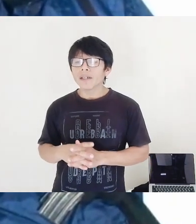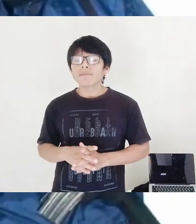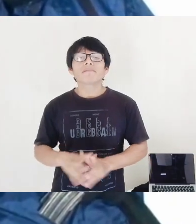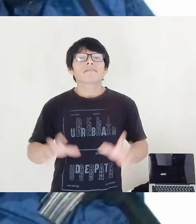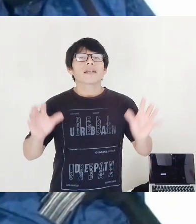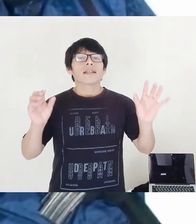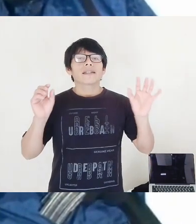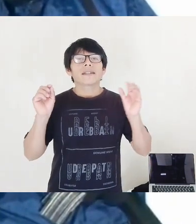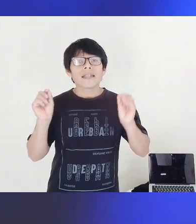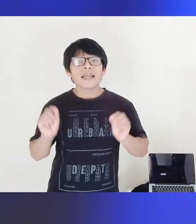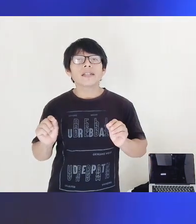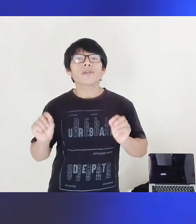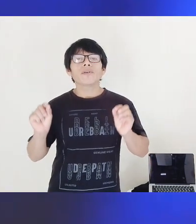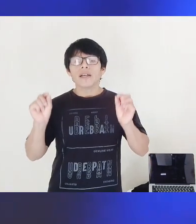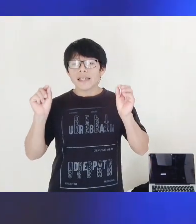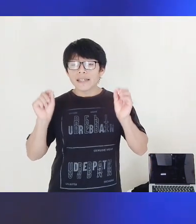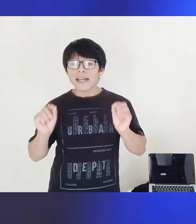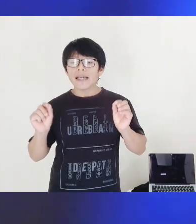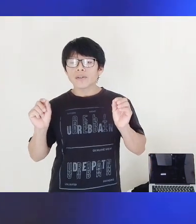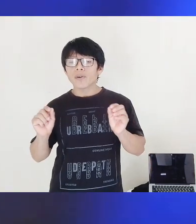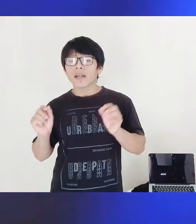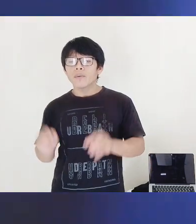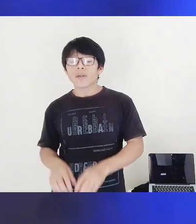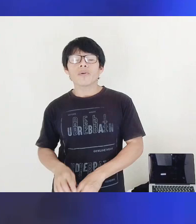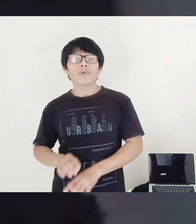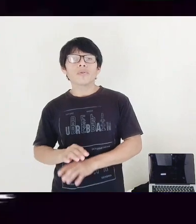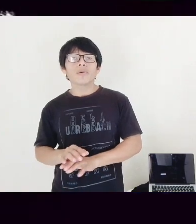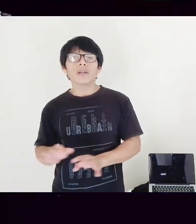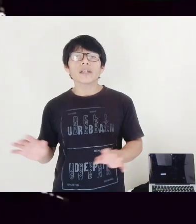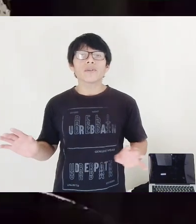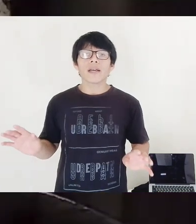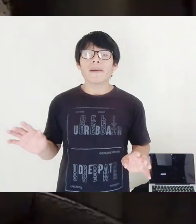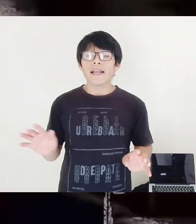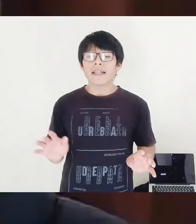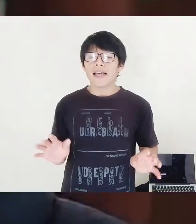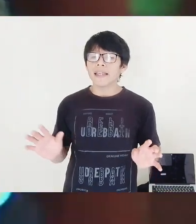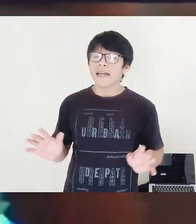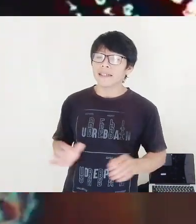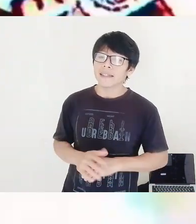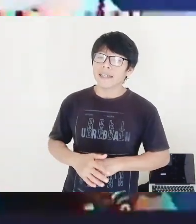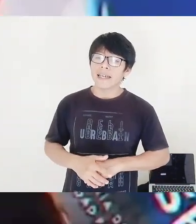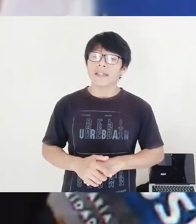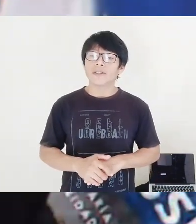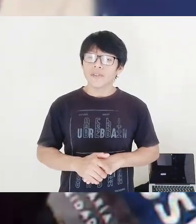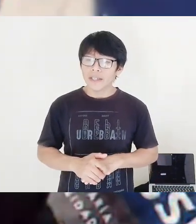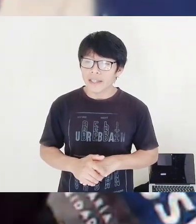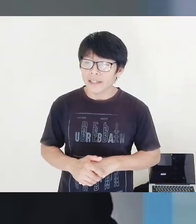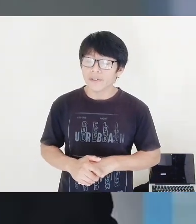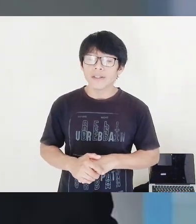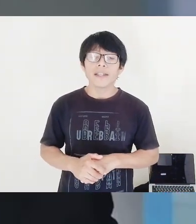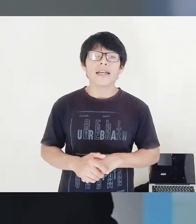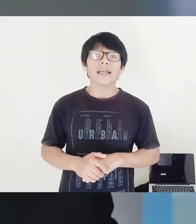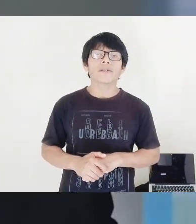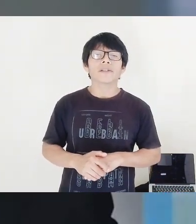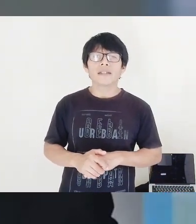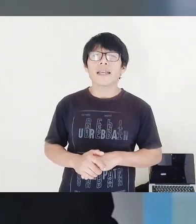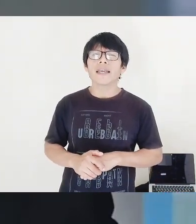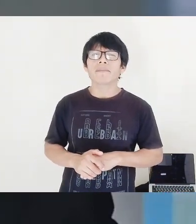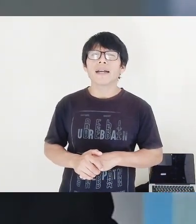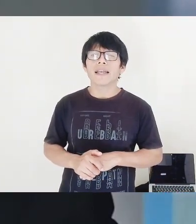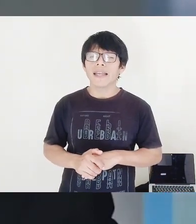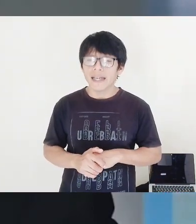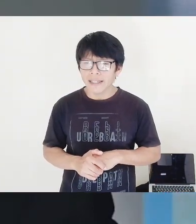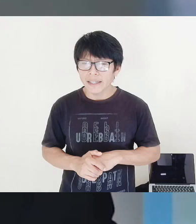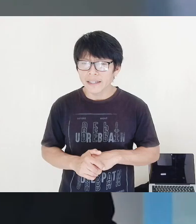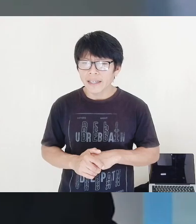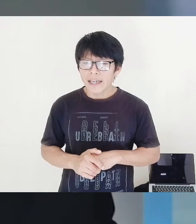García Luna se quiso echar la soga al cuello, no quiso quemar a nadie, así que yo diría que eso sí se le